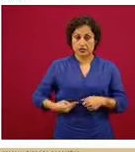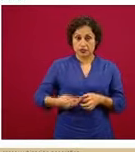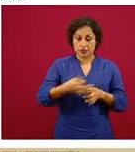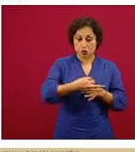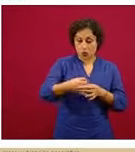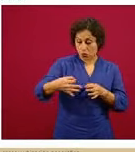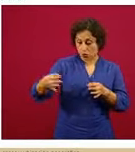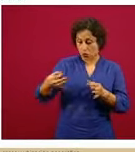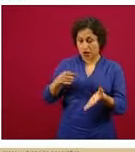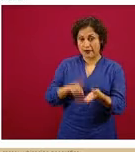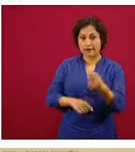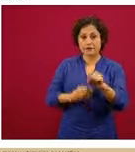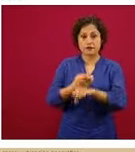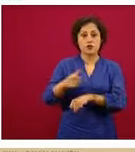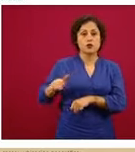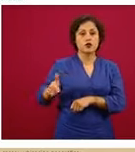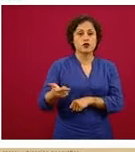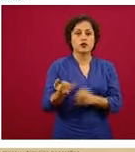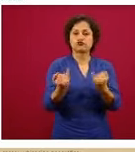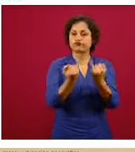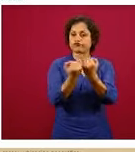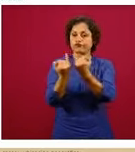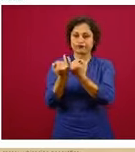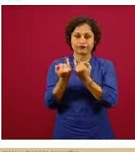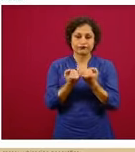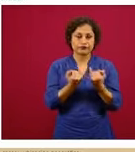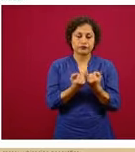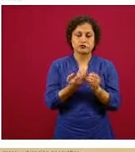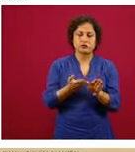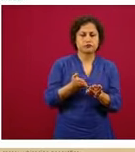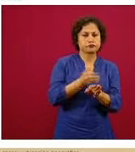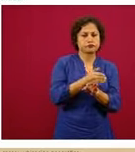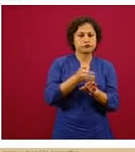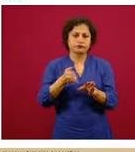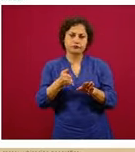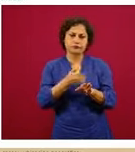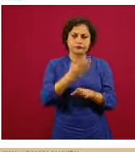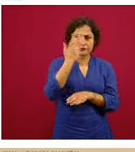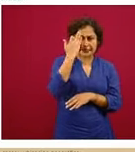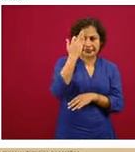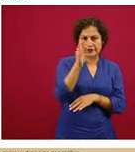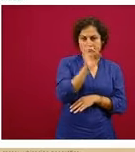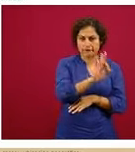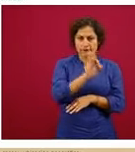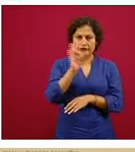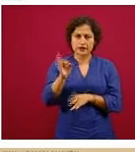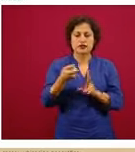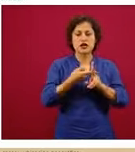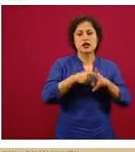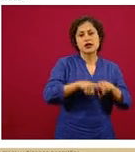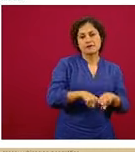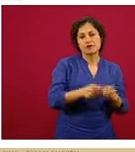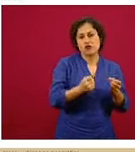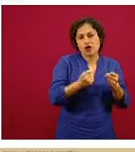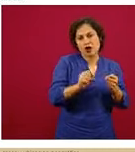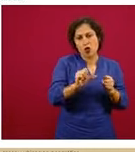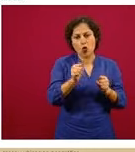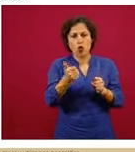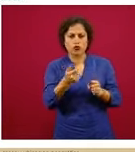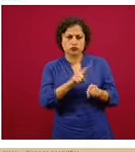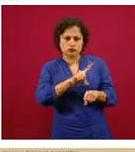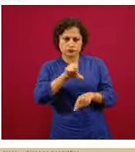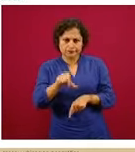un comportamiento bastante similar. Unos iniciaron un poco antes, con un poco de mayor intensidad, unos después, pero